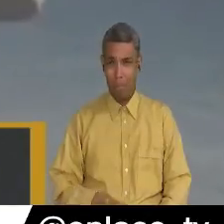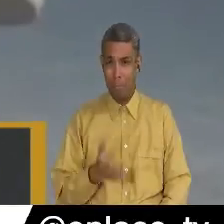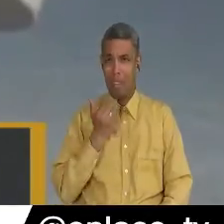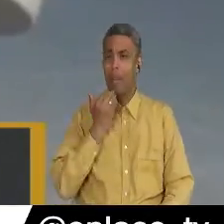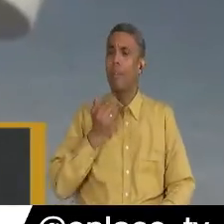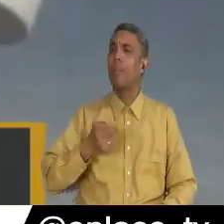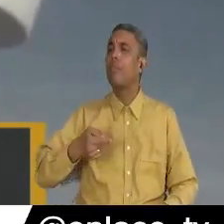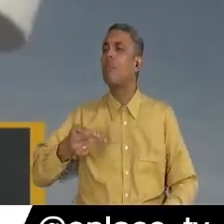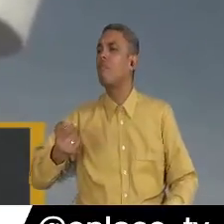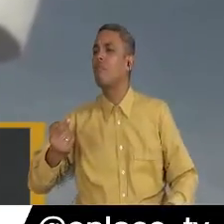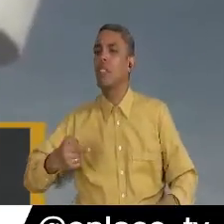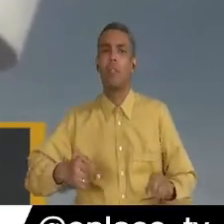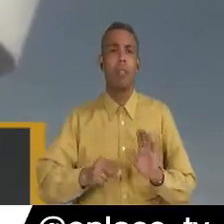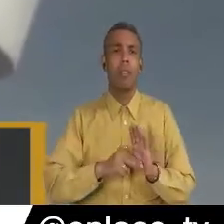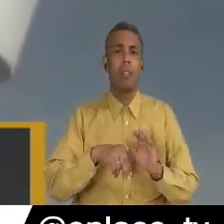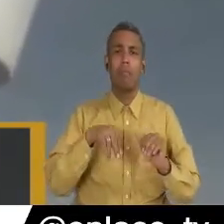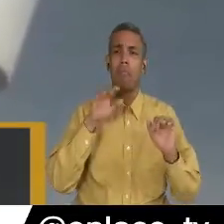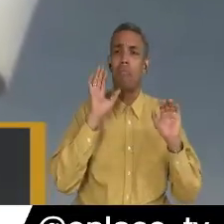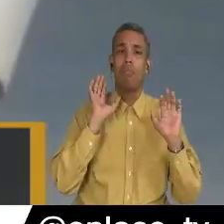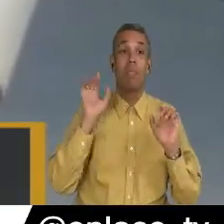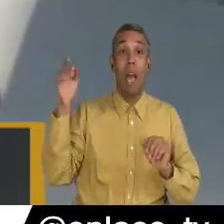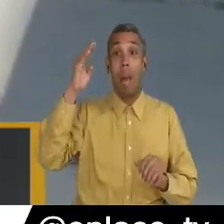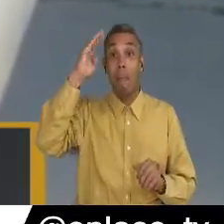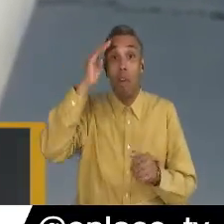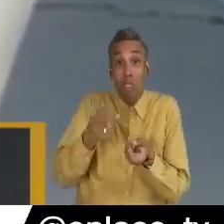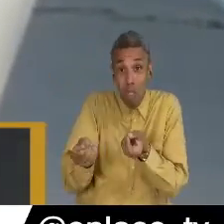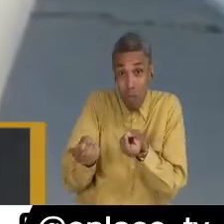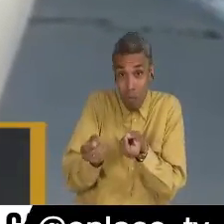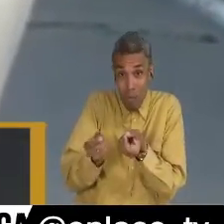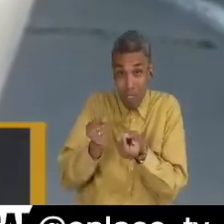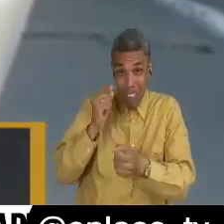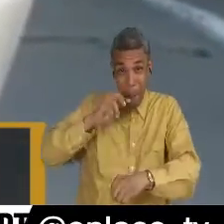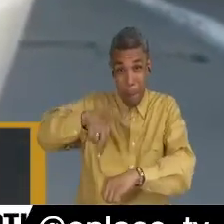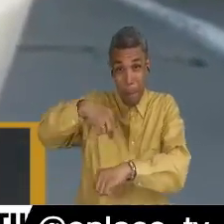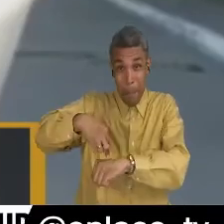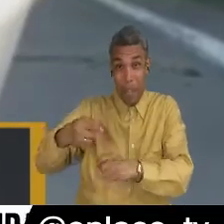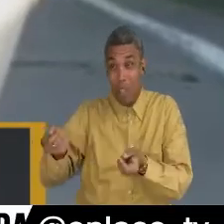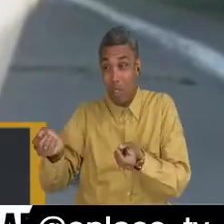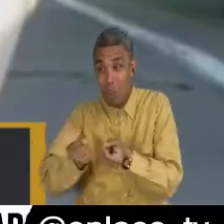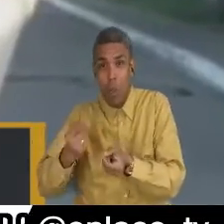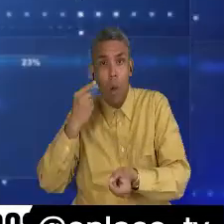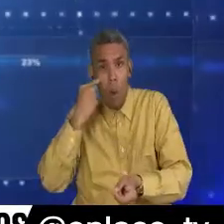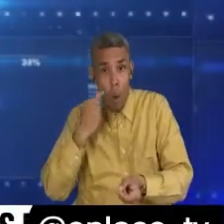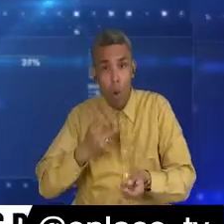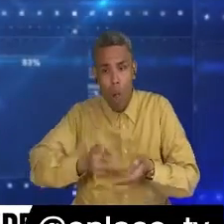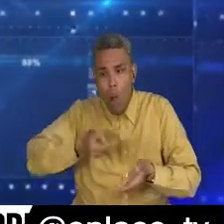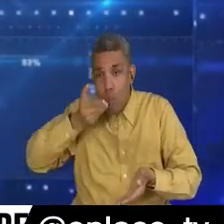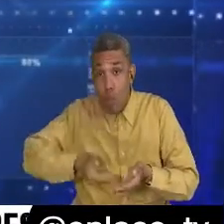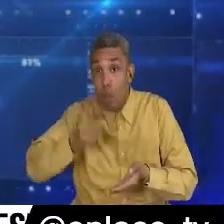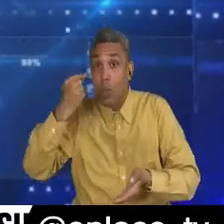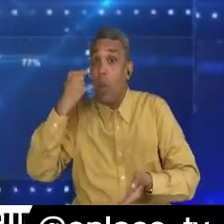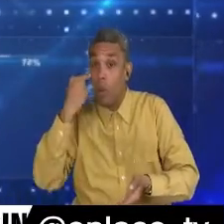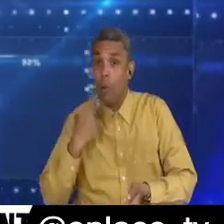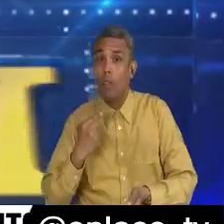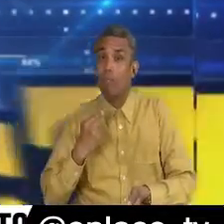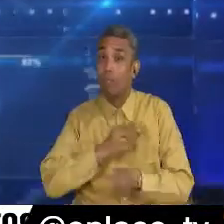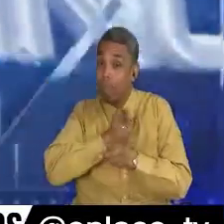ve, el trasteo pasa por las narices del Comando de Policía del Parnaso. ¡Cuidado con el sancocho, señores!